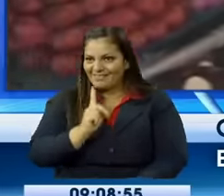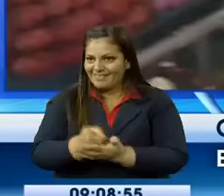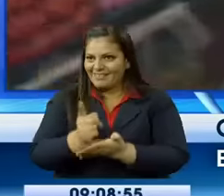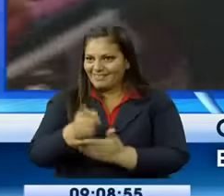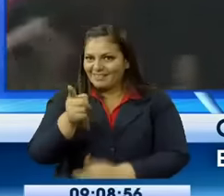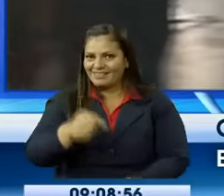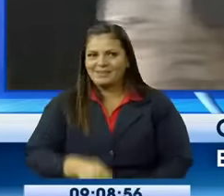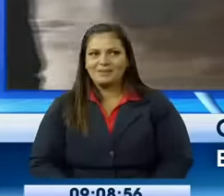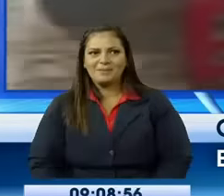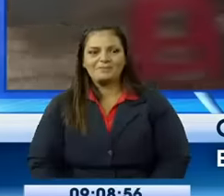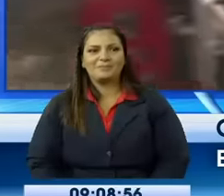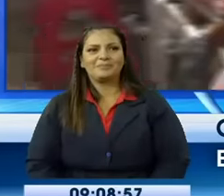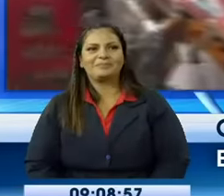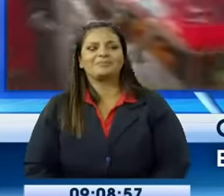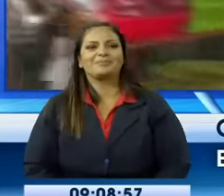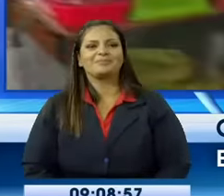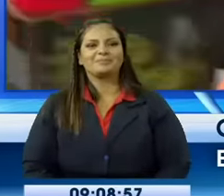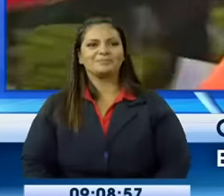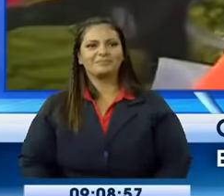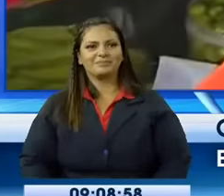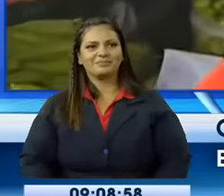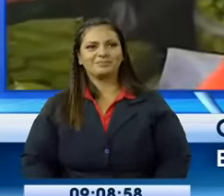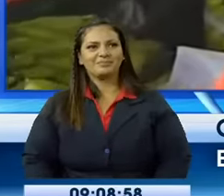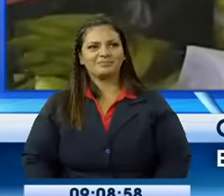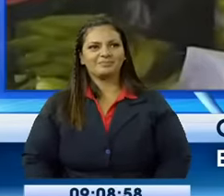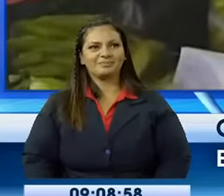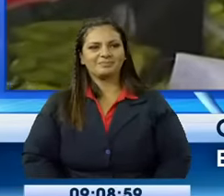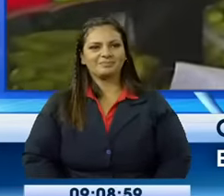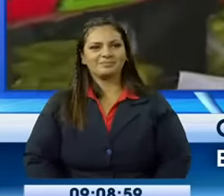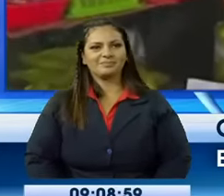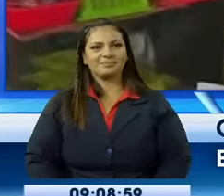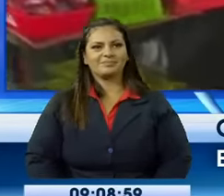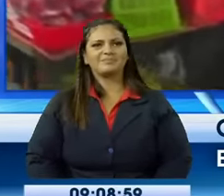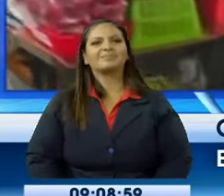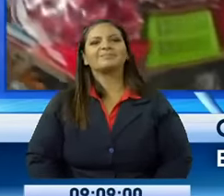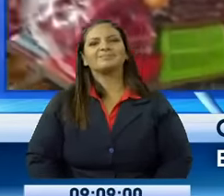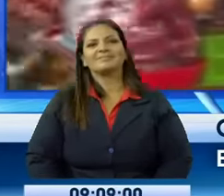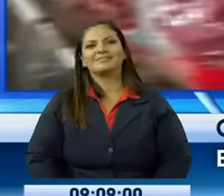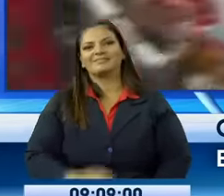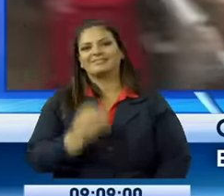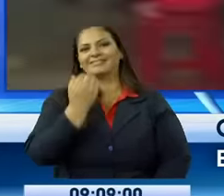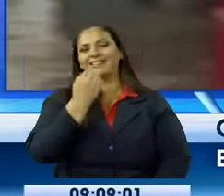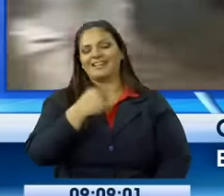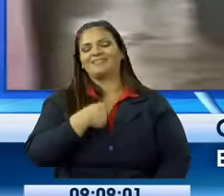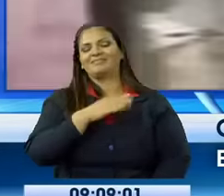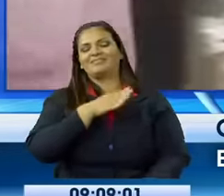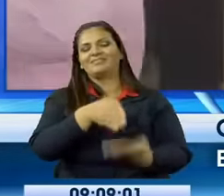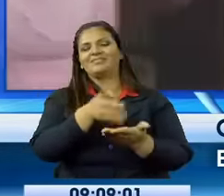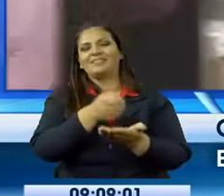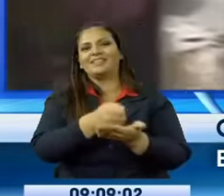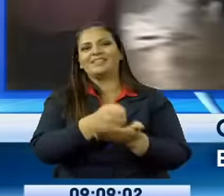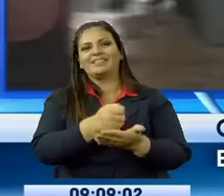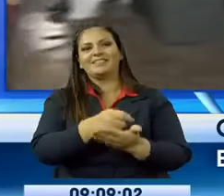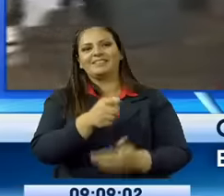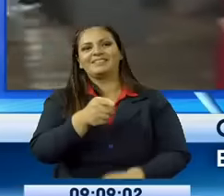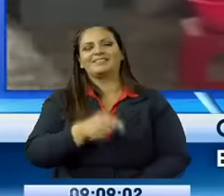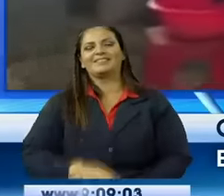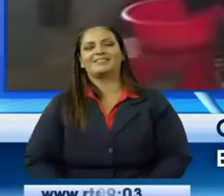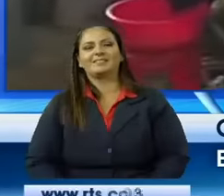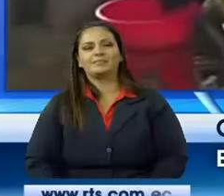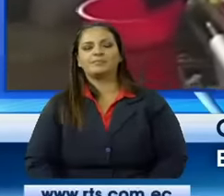No quiere hablar, señor, no quiere hablar. ¿Qué dice usted? Ahí está. Señor, buenos días, usted viene a comprar. ¿Cómo ve los precios